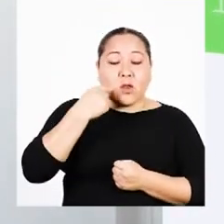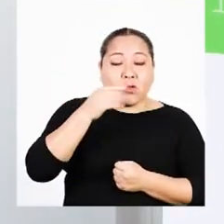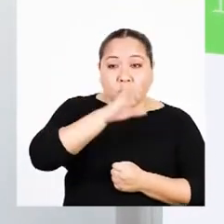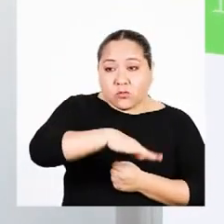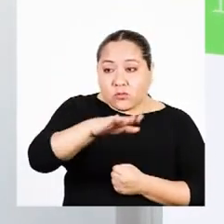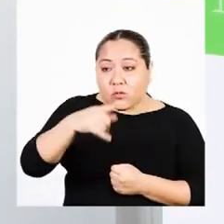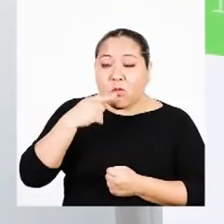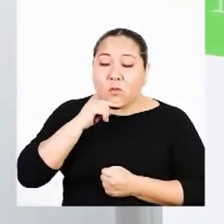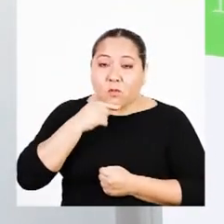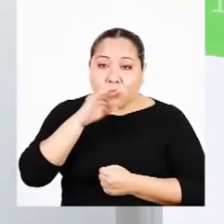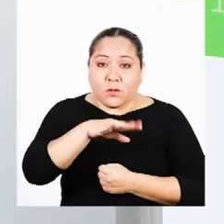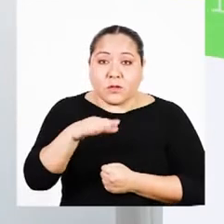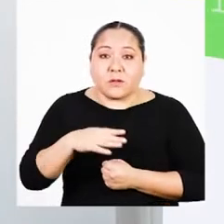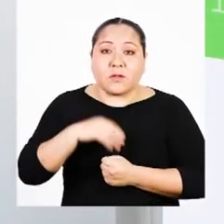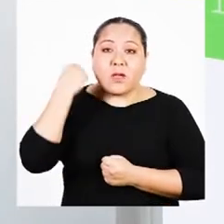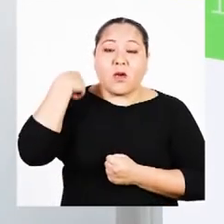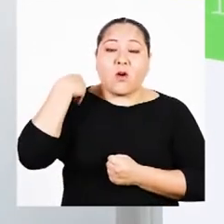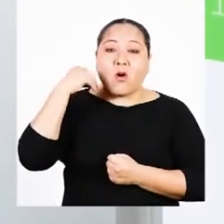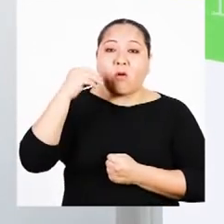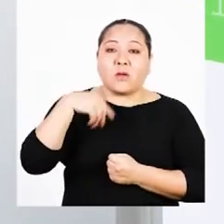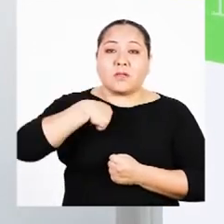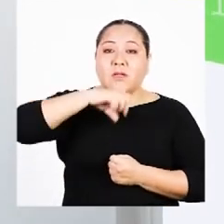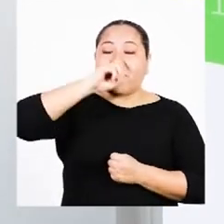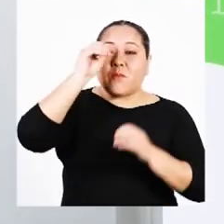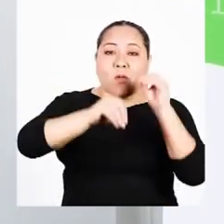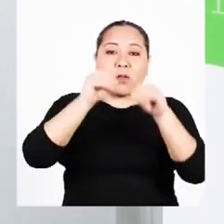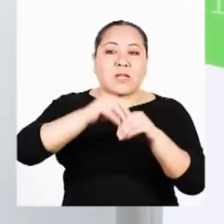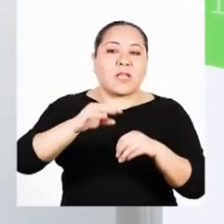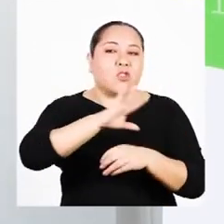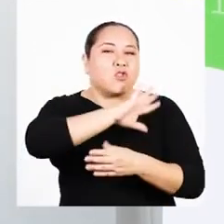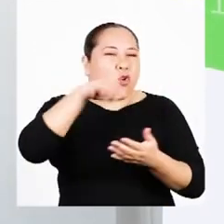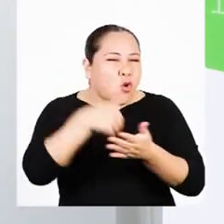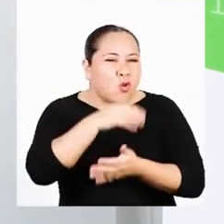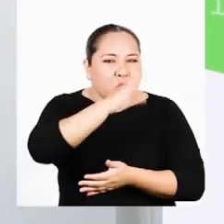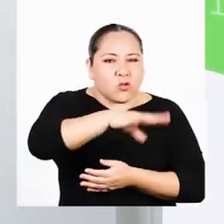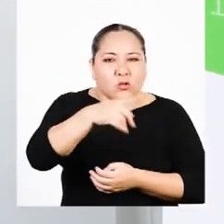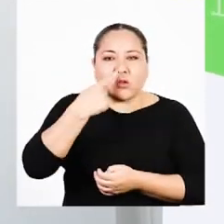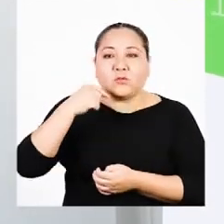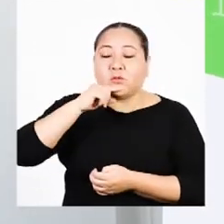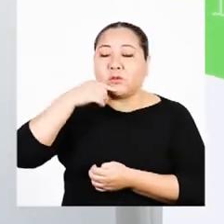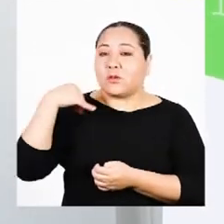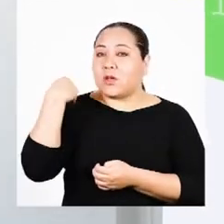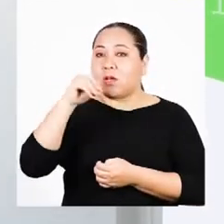Niños, Niñas y Adolescentes, donde se indica que todos los niños, niñas y